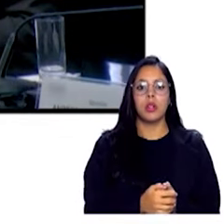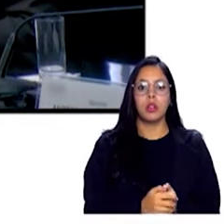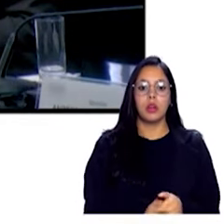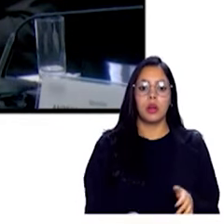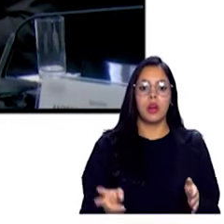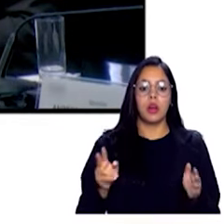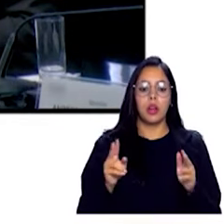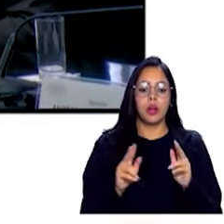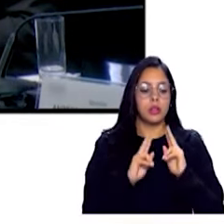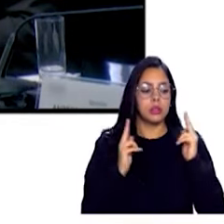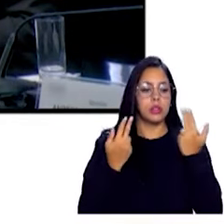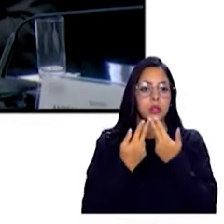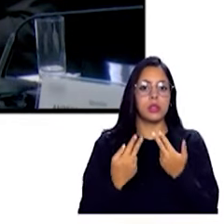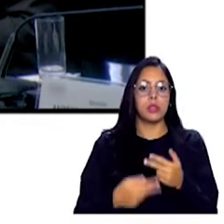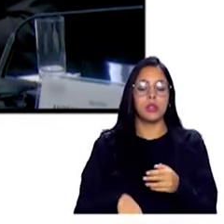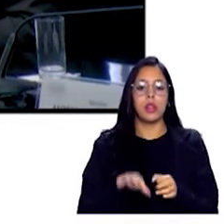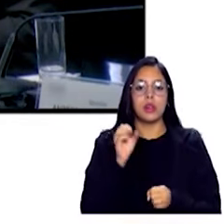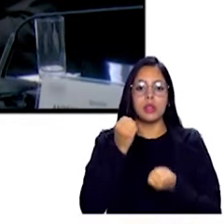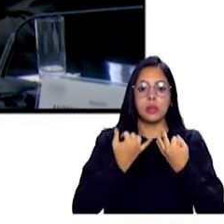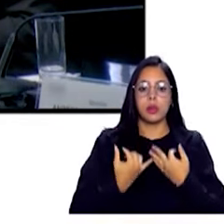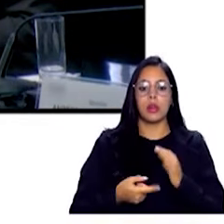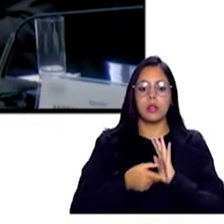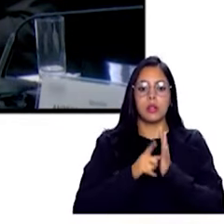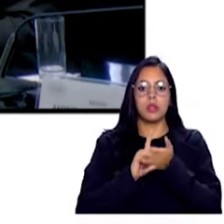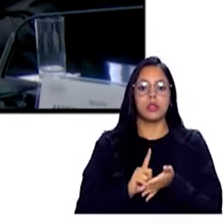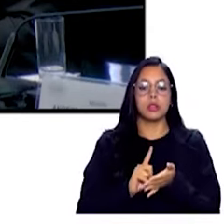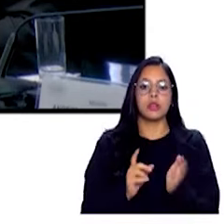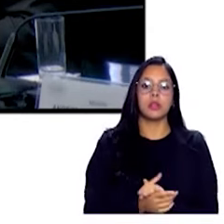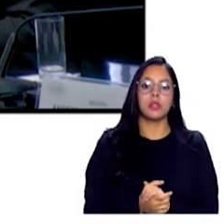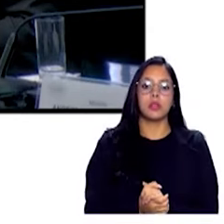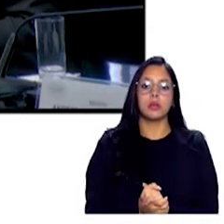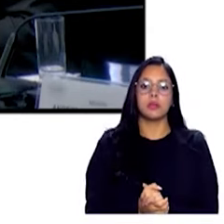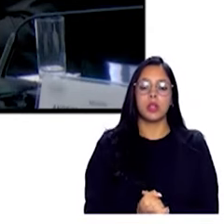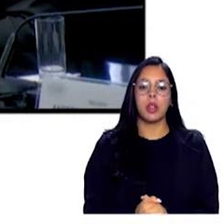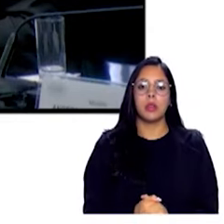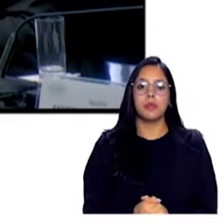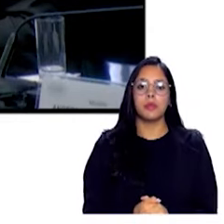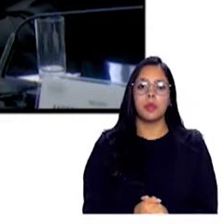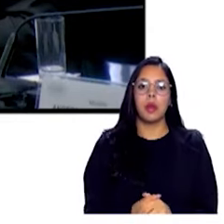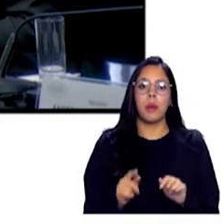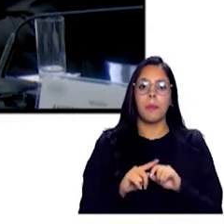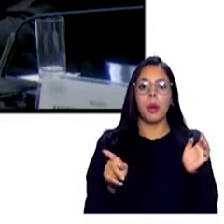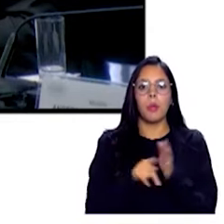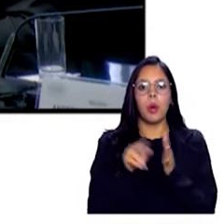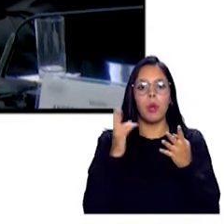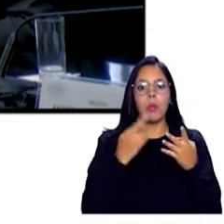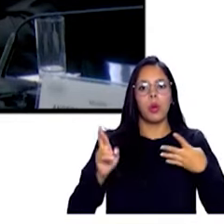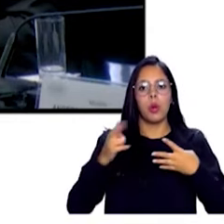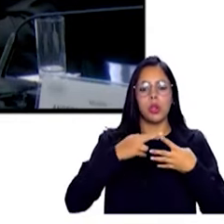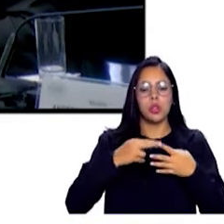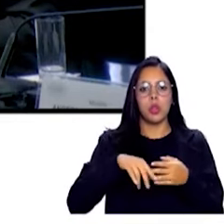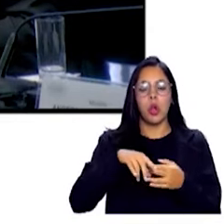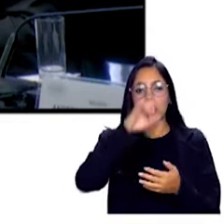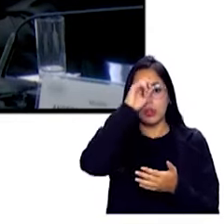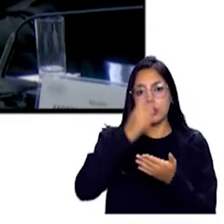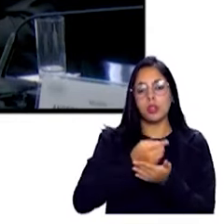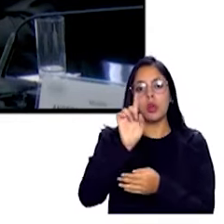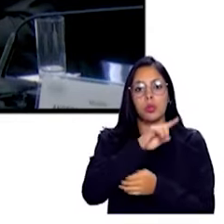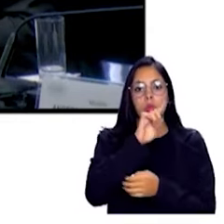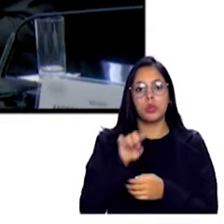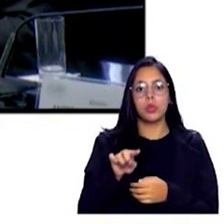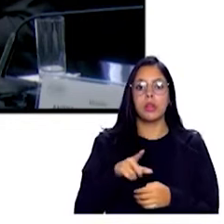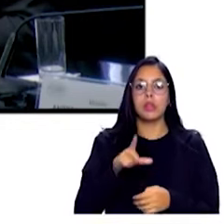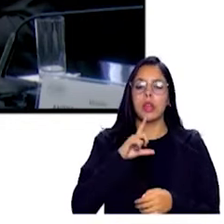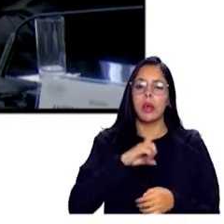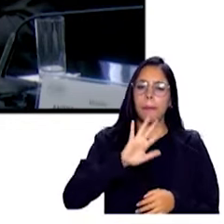muchísima frecuencia Y en relación con el recurso deel de casación se recurre también aproximadamente un 15% de Las